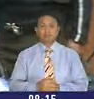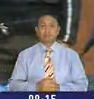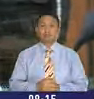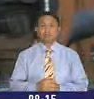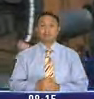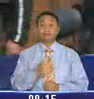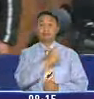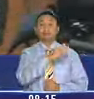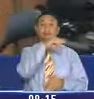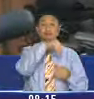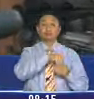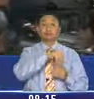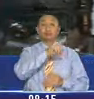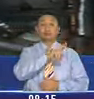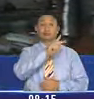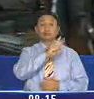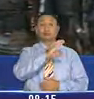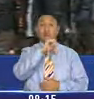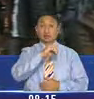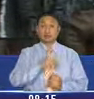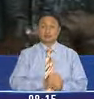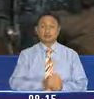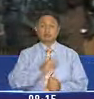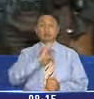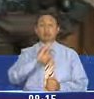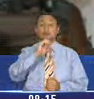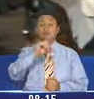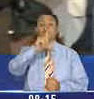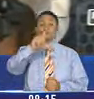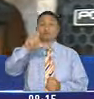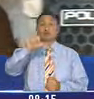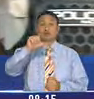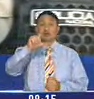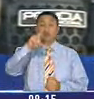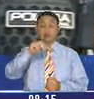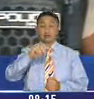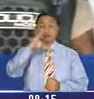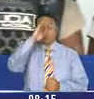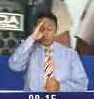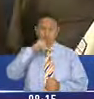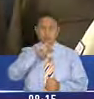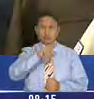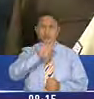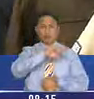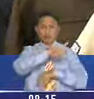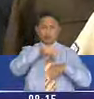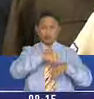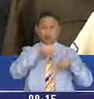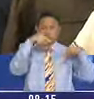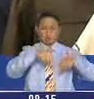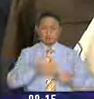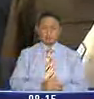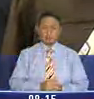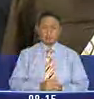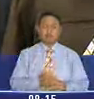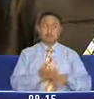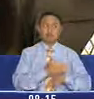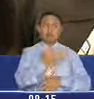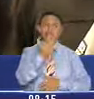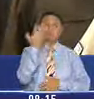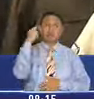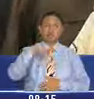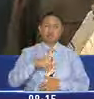en la unidad de policía comunitaria Coyaloma, los uniformados pasarán las 24 horas del día activos. Esto se hizo posible en menos de 15 días a